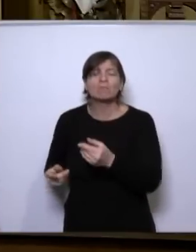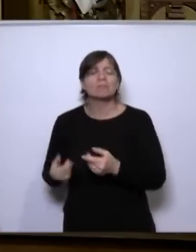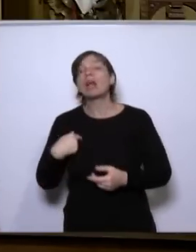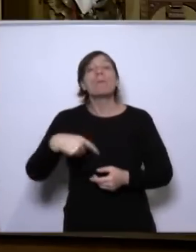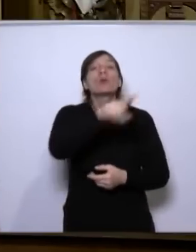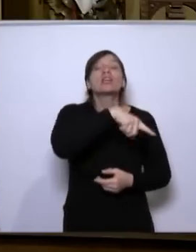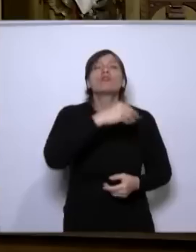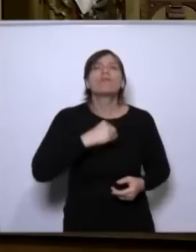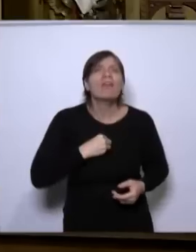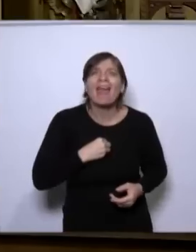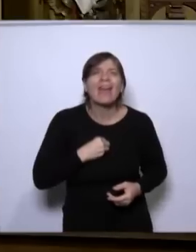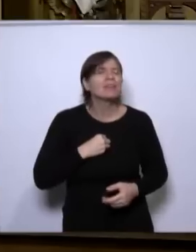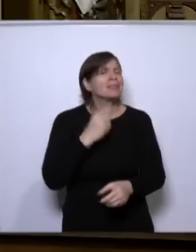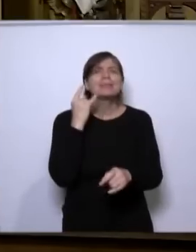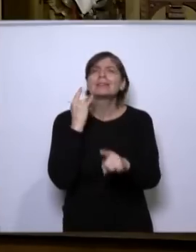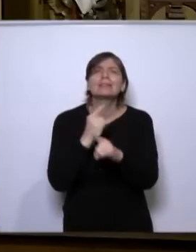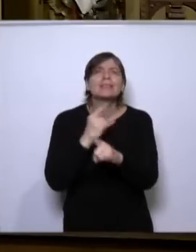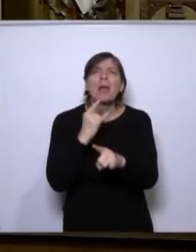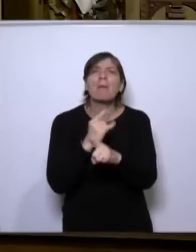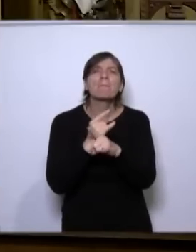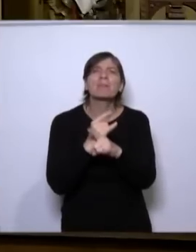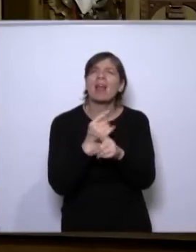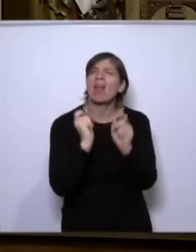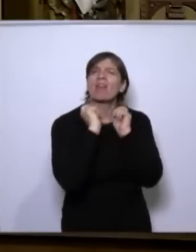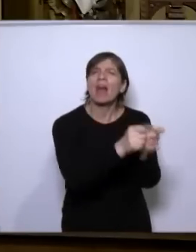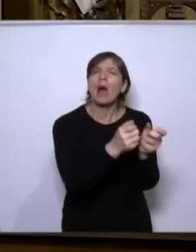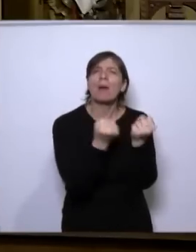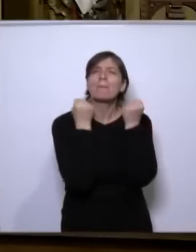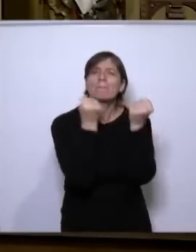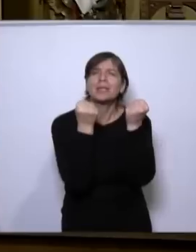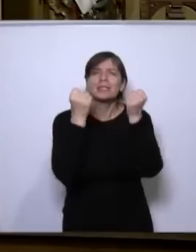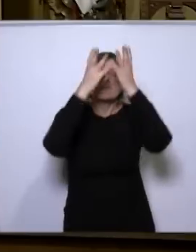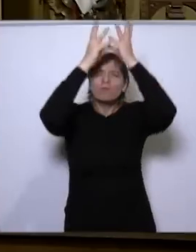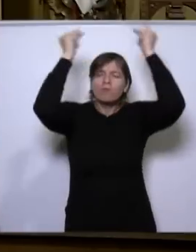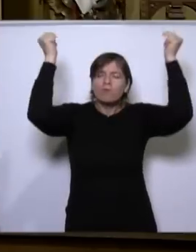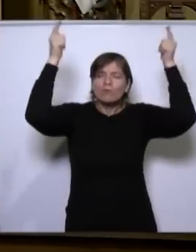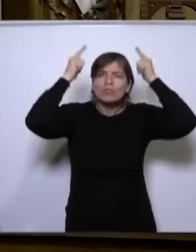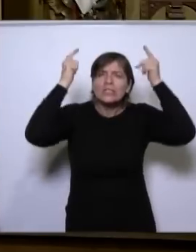estaban asistidos hasta el último momento con la gracia del Espíritu Santo,